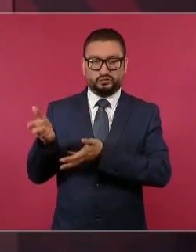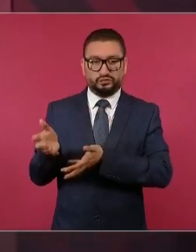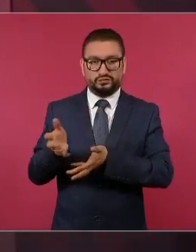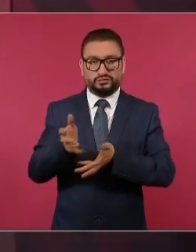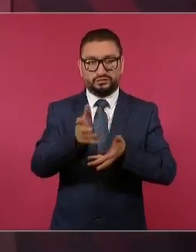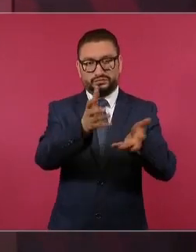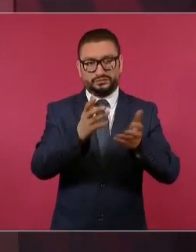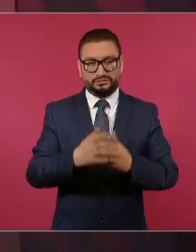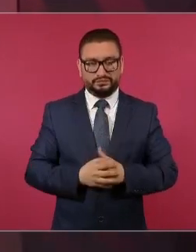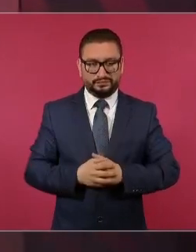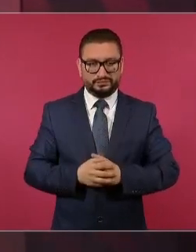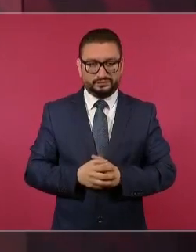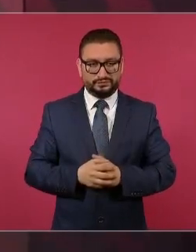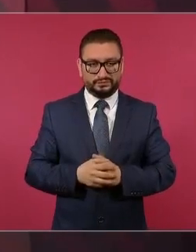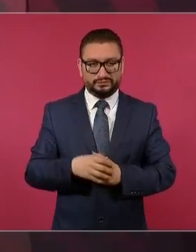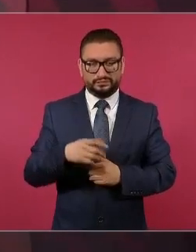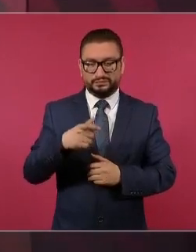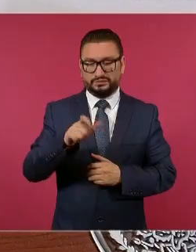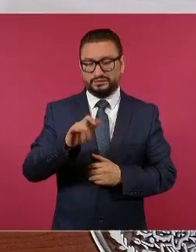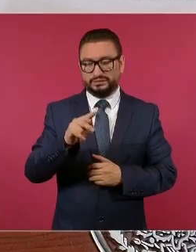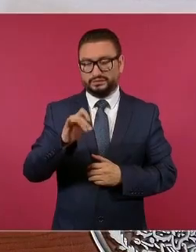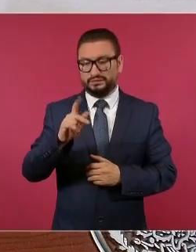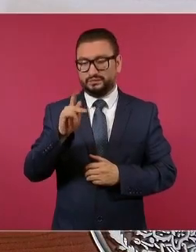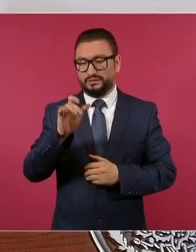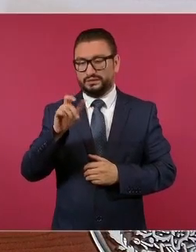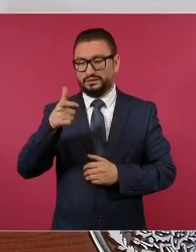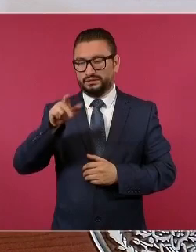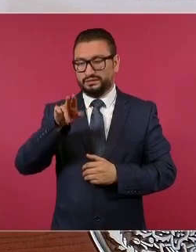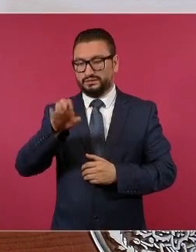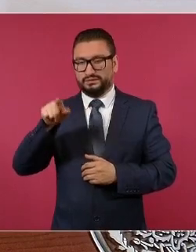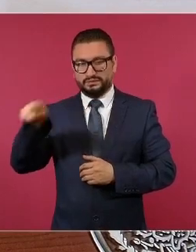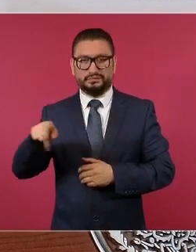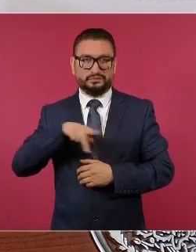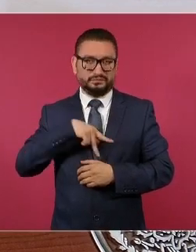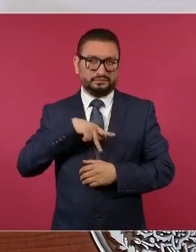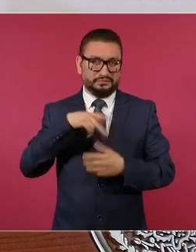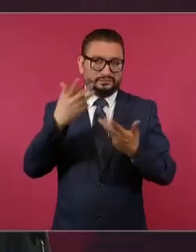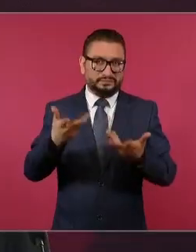la quinta de Palenque, que también